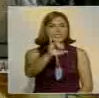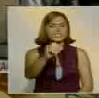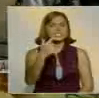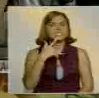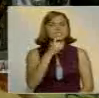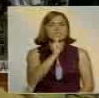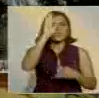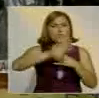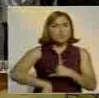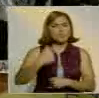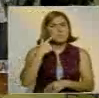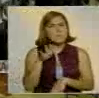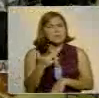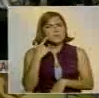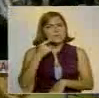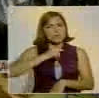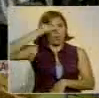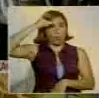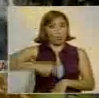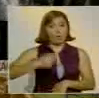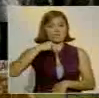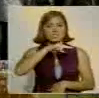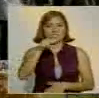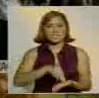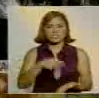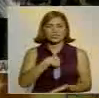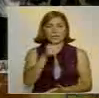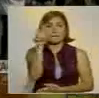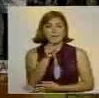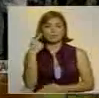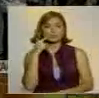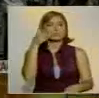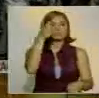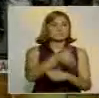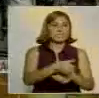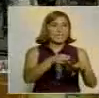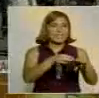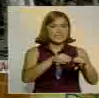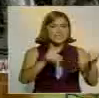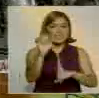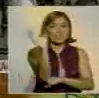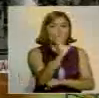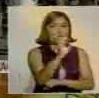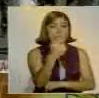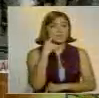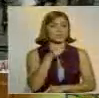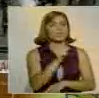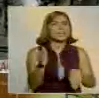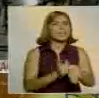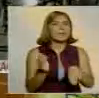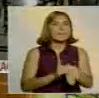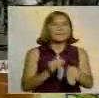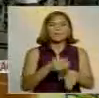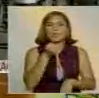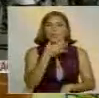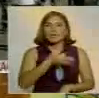Información de último minuto, aparentemente la Guardia Nacional Venezolana incursionó en territorio colombiano. Mónica, ¿qué es lo que ocurre? Buenas